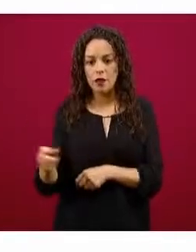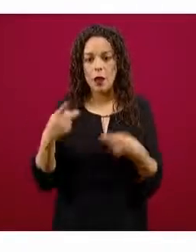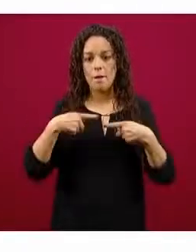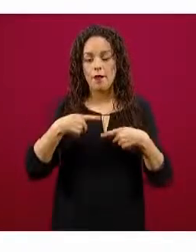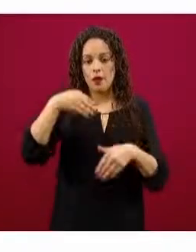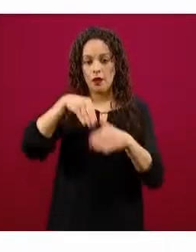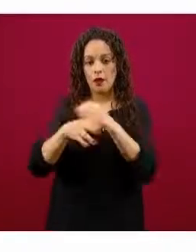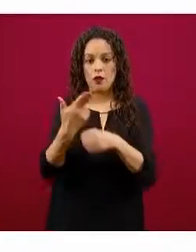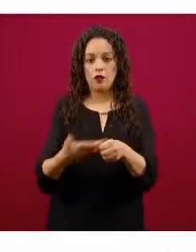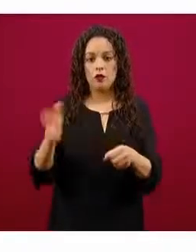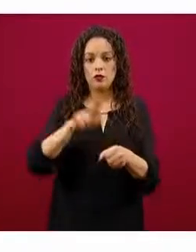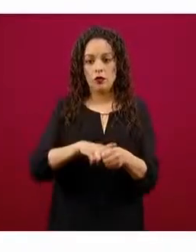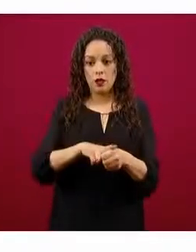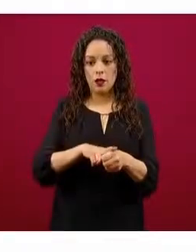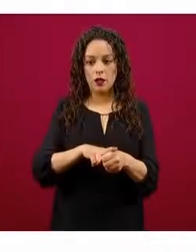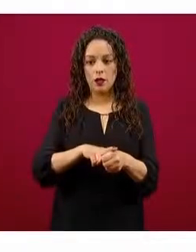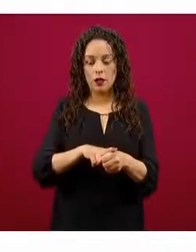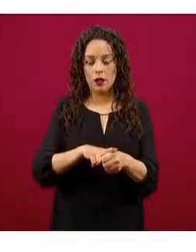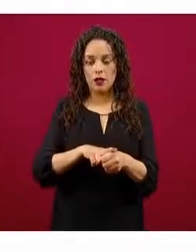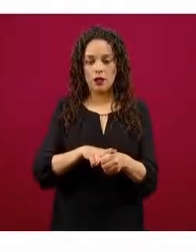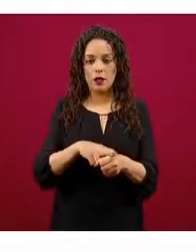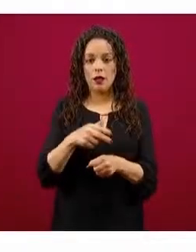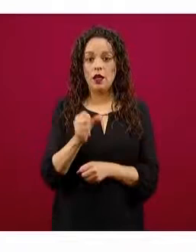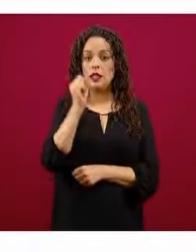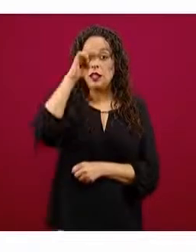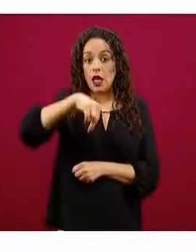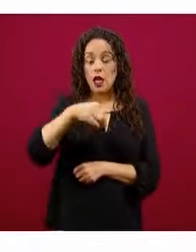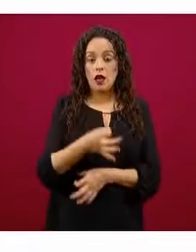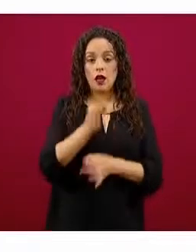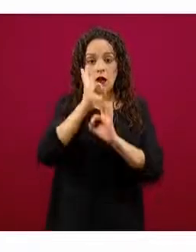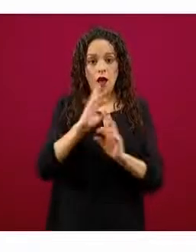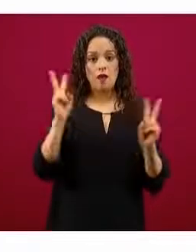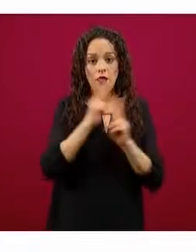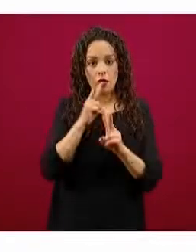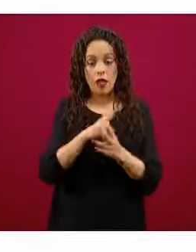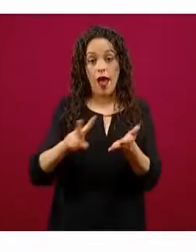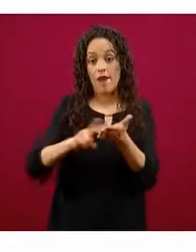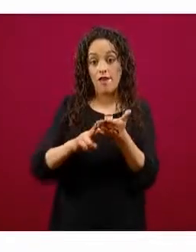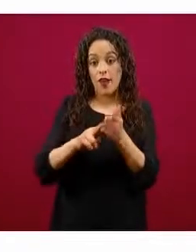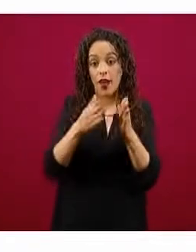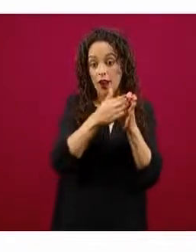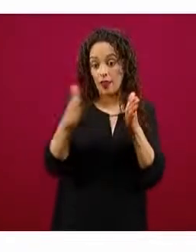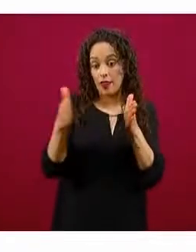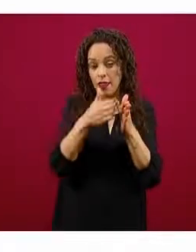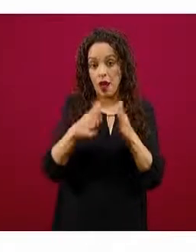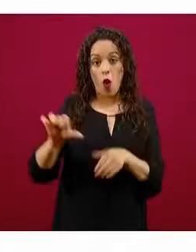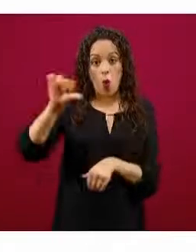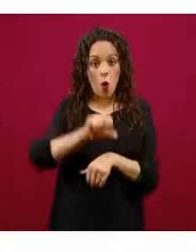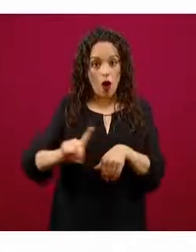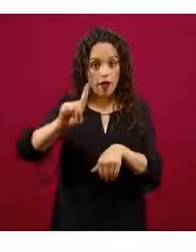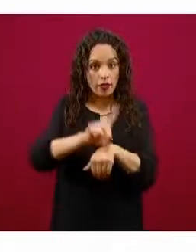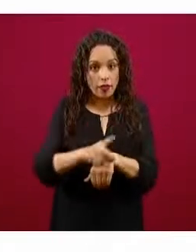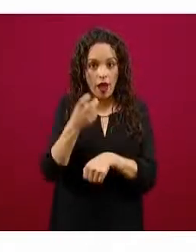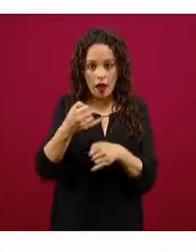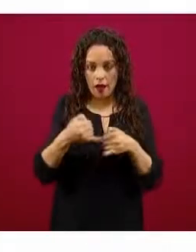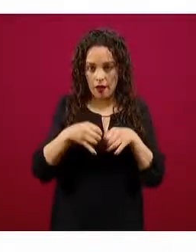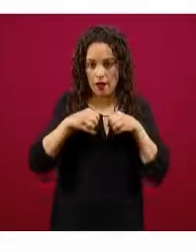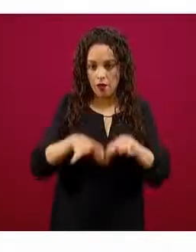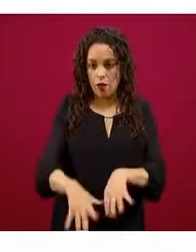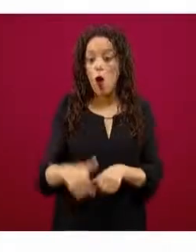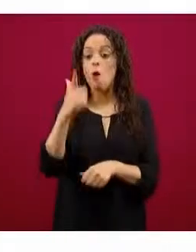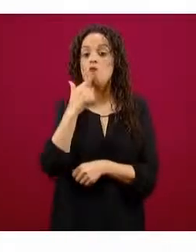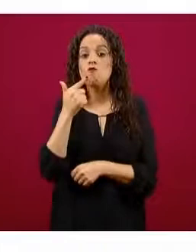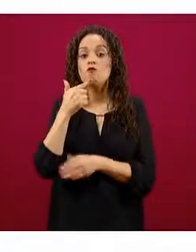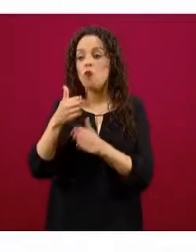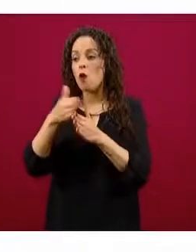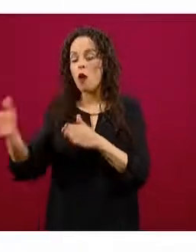La parte verde corresponde a las camas libres sin ventilador que tenemos al día de hoy, y lo rojo son las